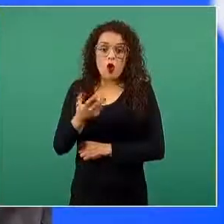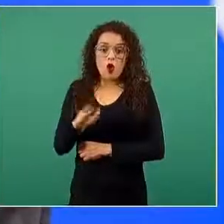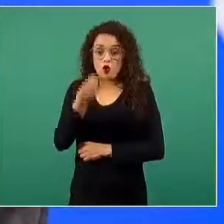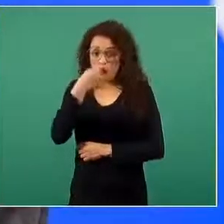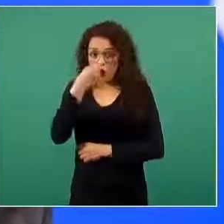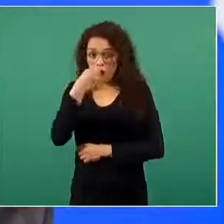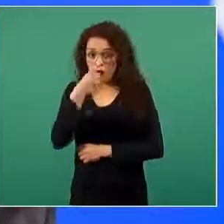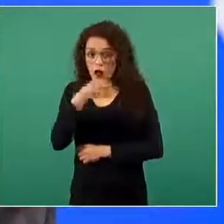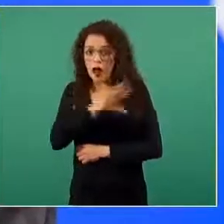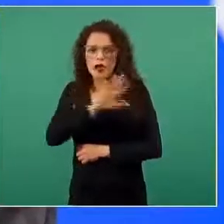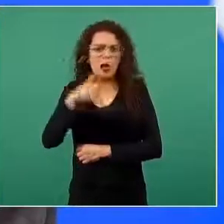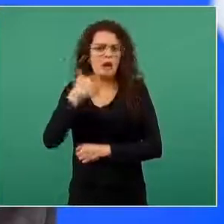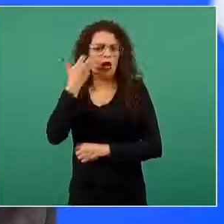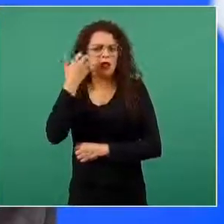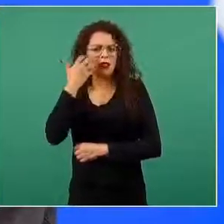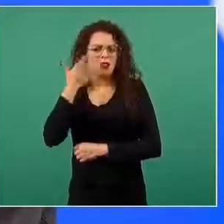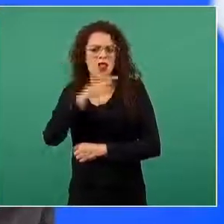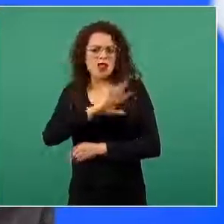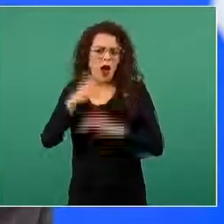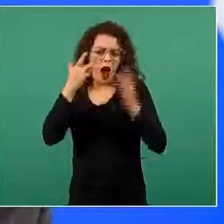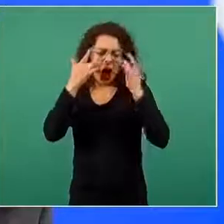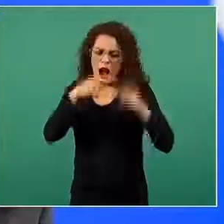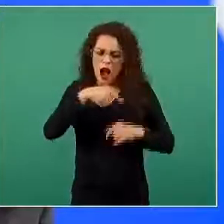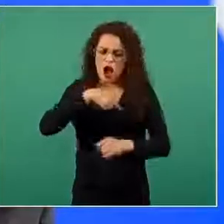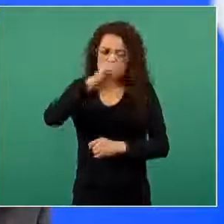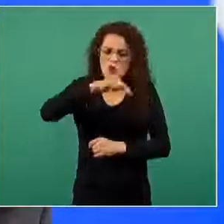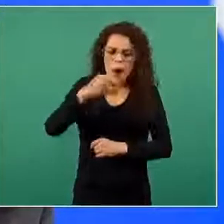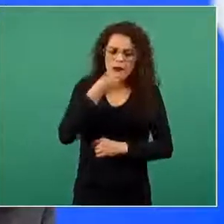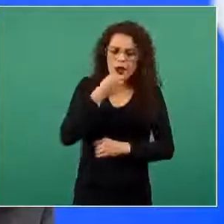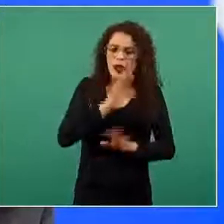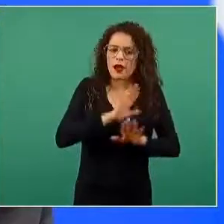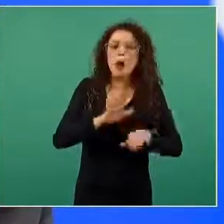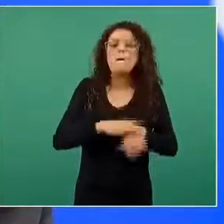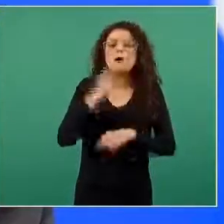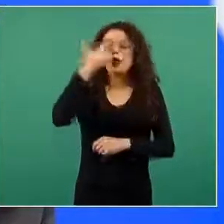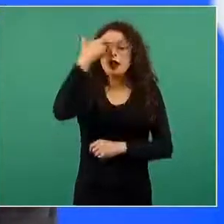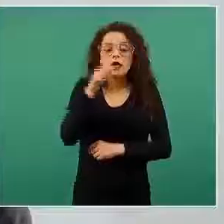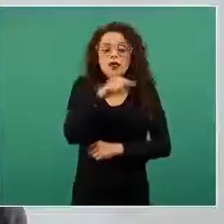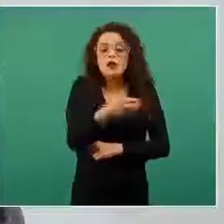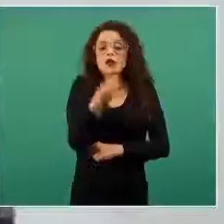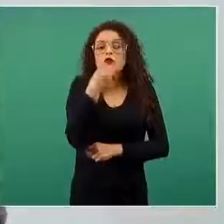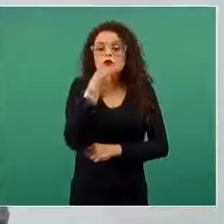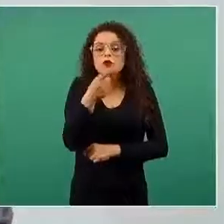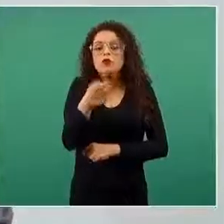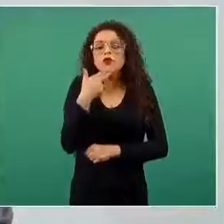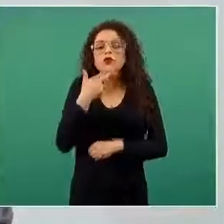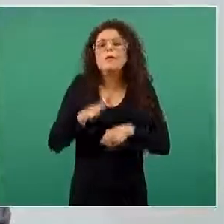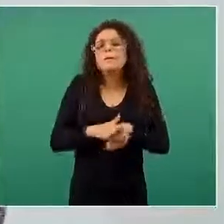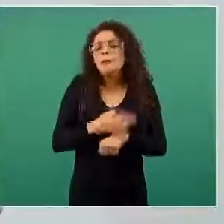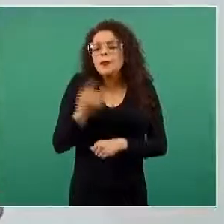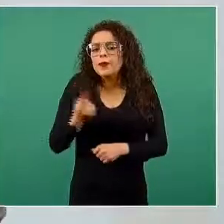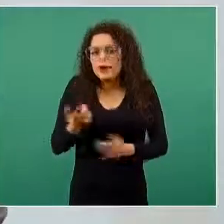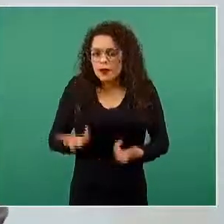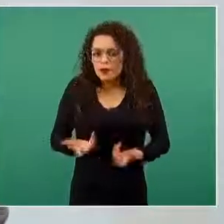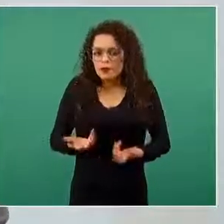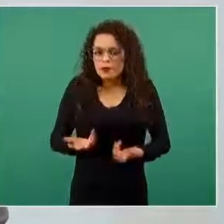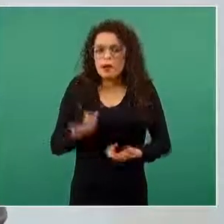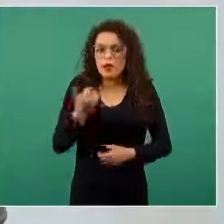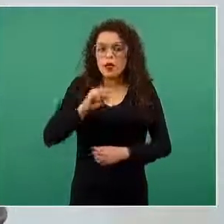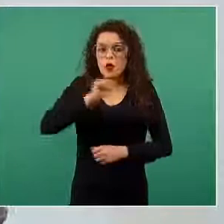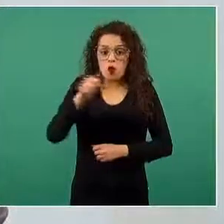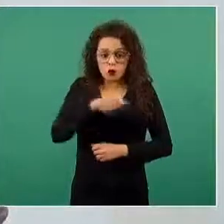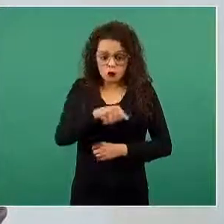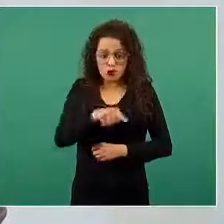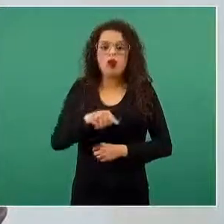alimento por dejarlo de consumir, sino es la razón por la que se está consumiendo ese tipo de alimento y el sustituto que podríamos